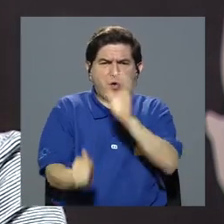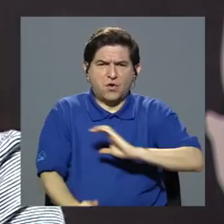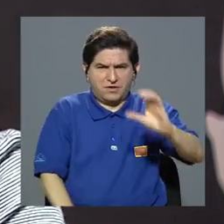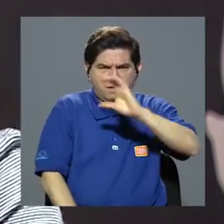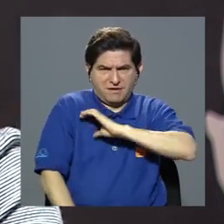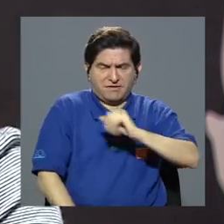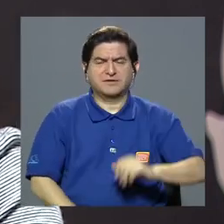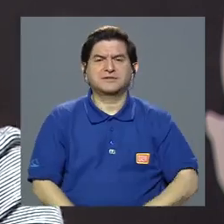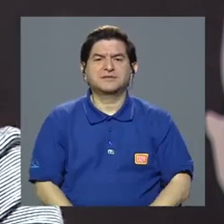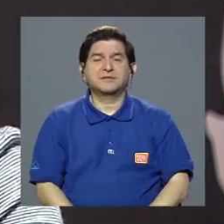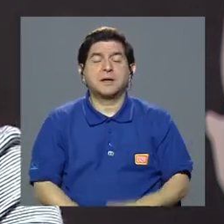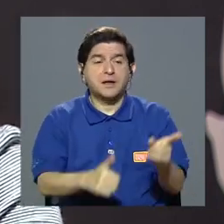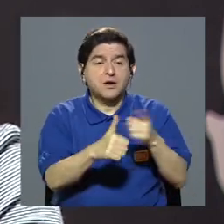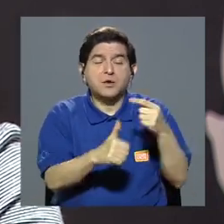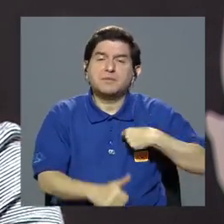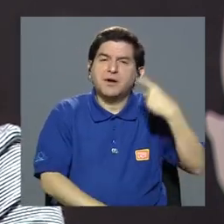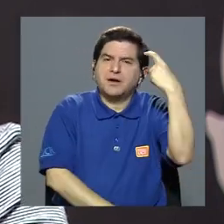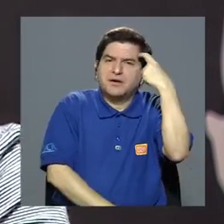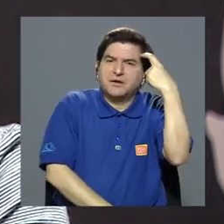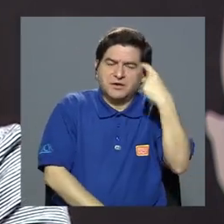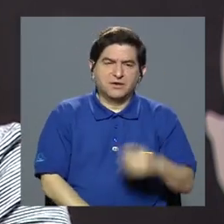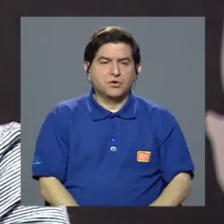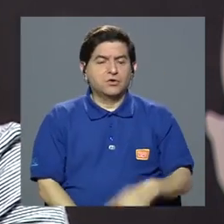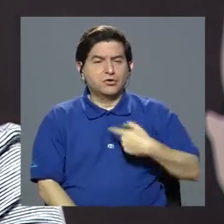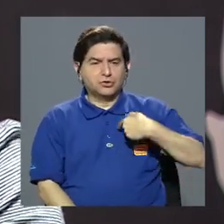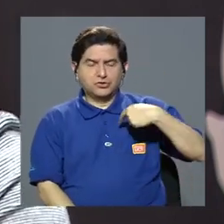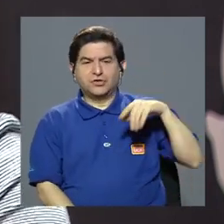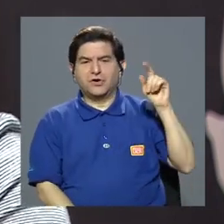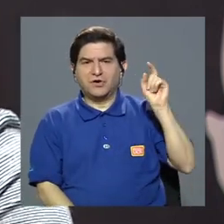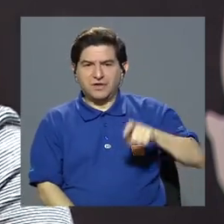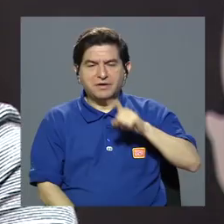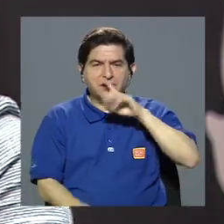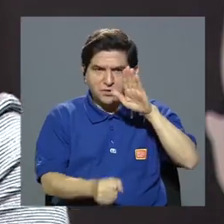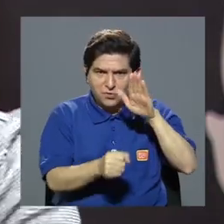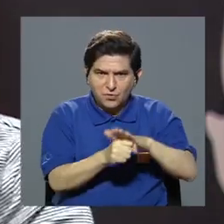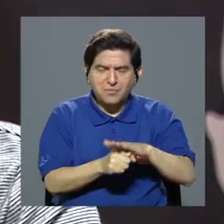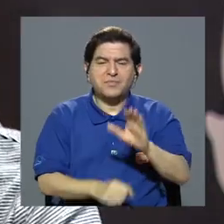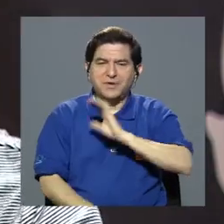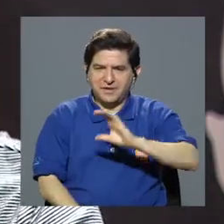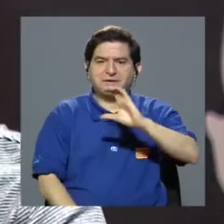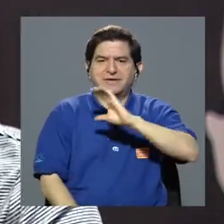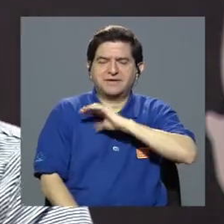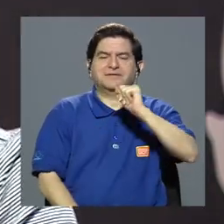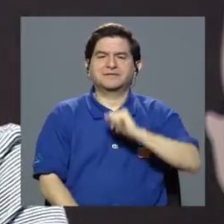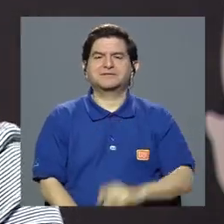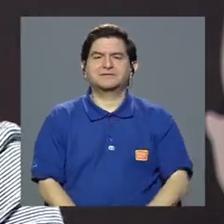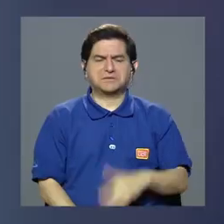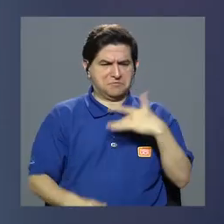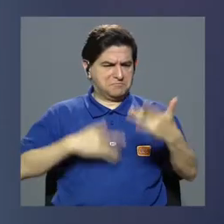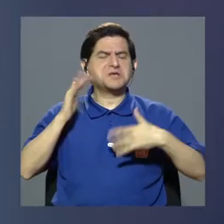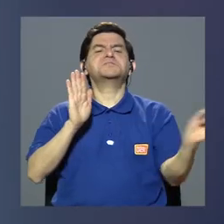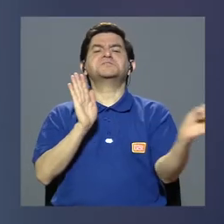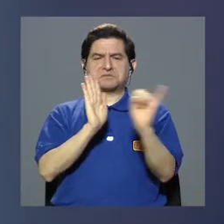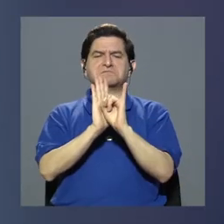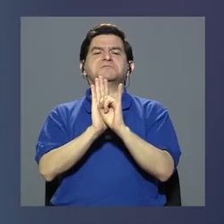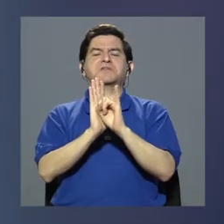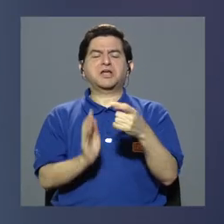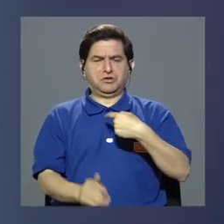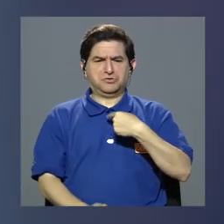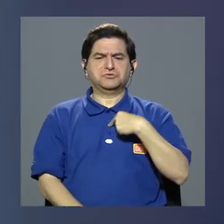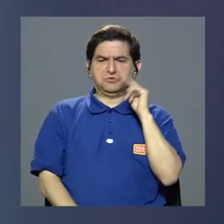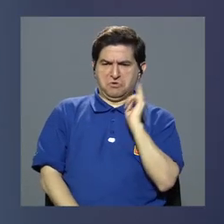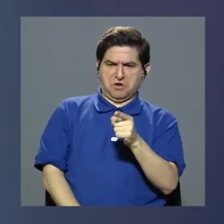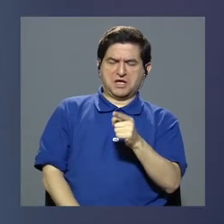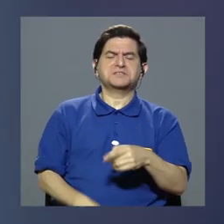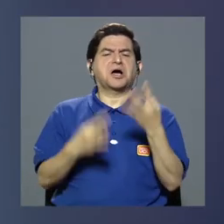y lo primero que pensé fue que yo tenía o cumplir más bien con esas características me sentí identificada y dije